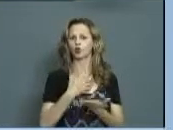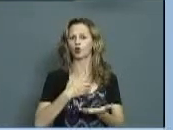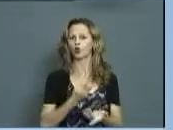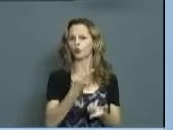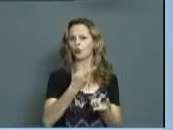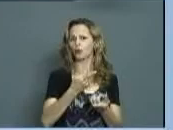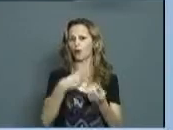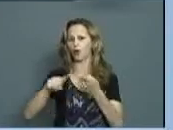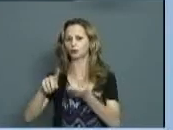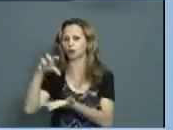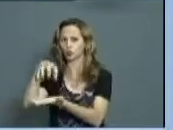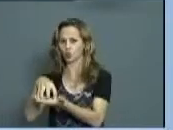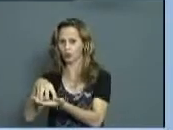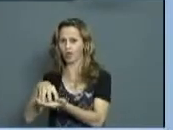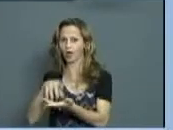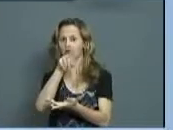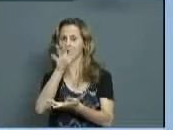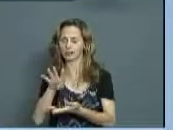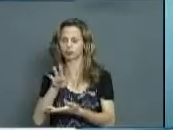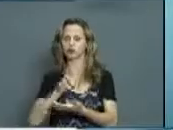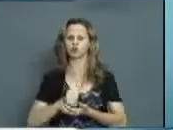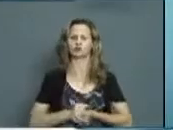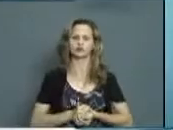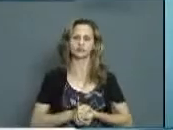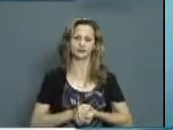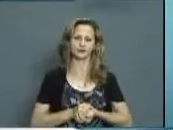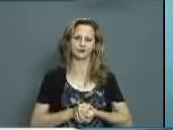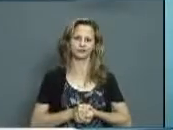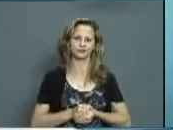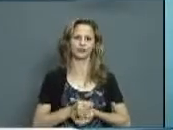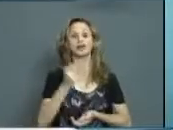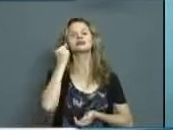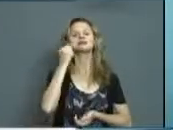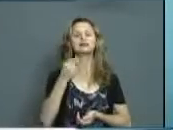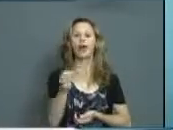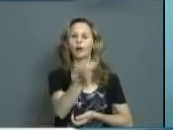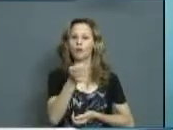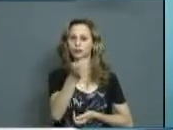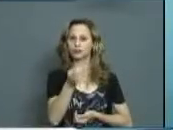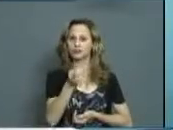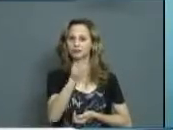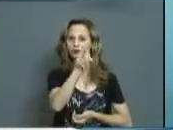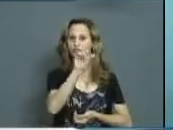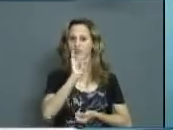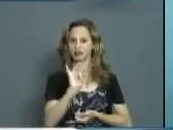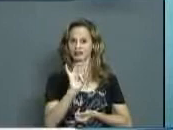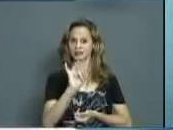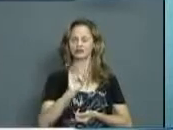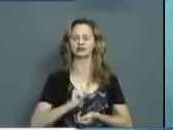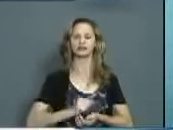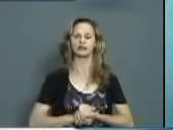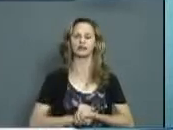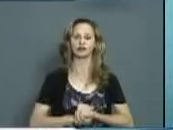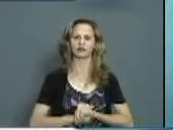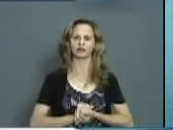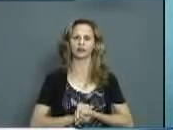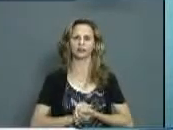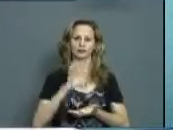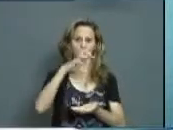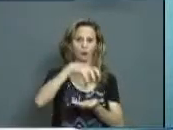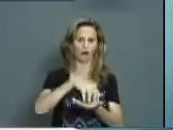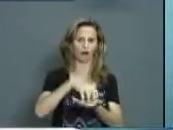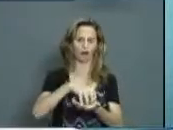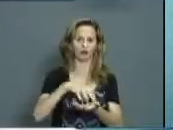14 pacientes con la COVID, todos contactos de confirmados. El municipio de Sagua de Tánamo, 17 diagnosticados. Área de salud, Jorge Fernández